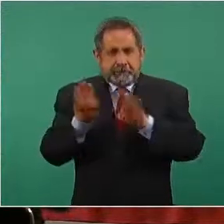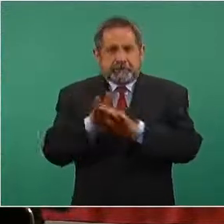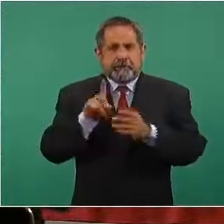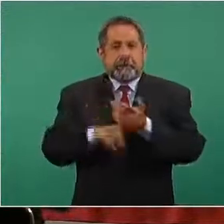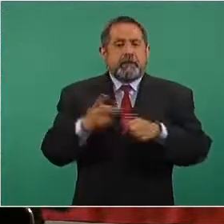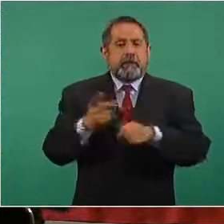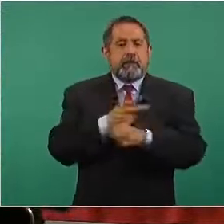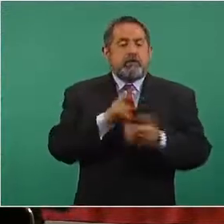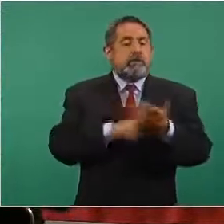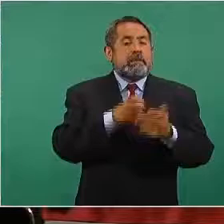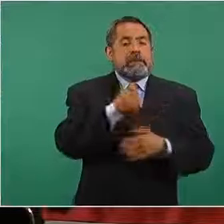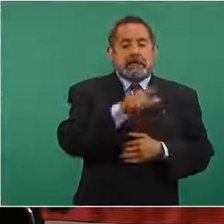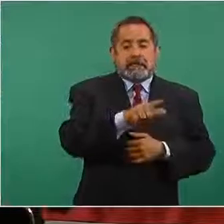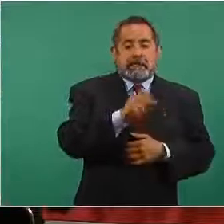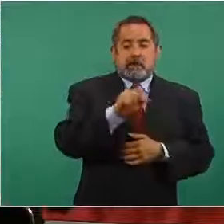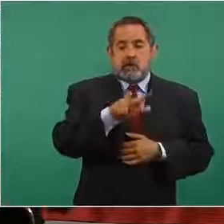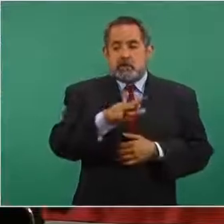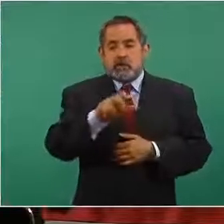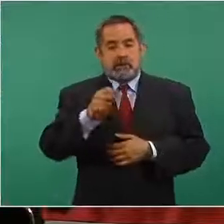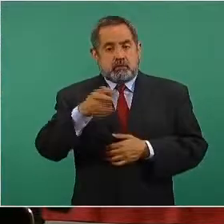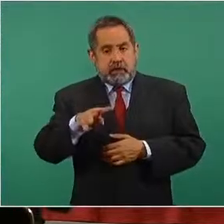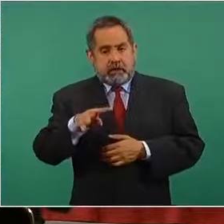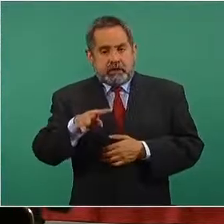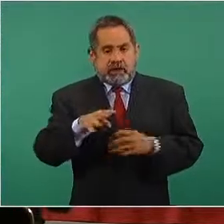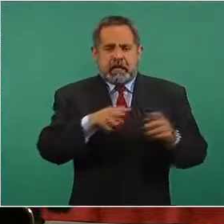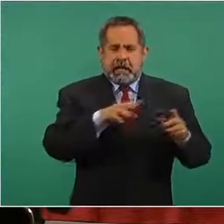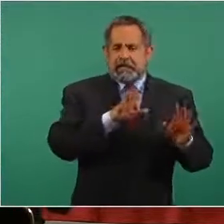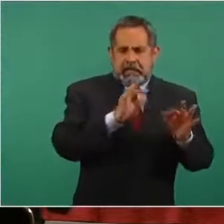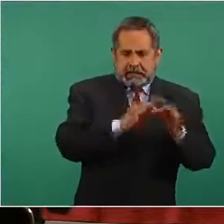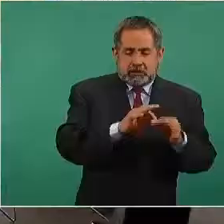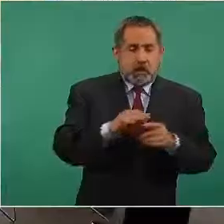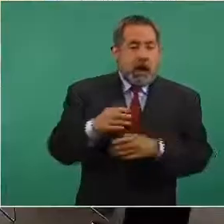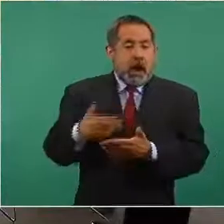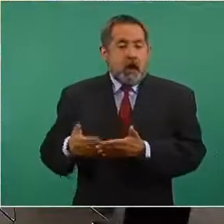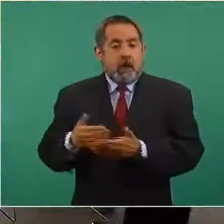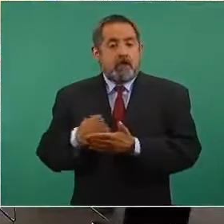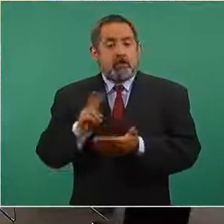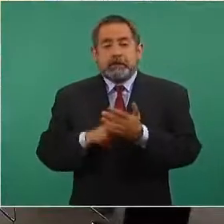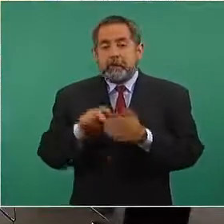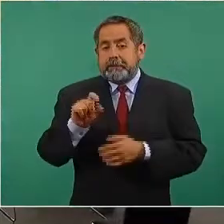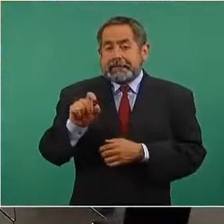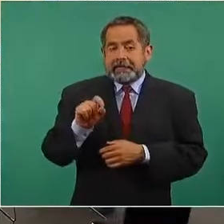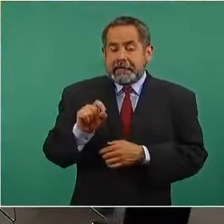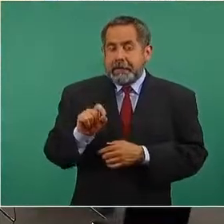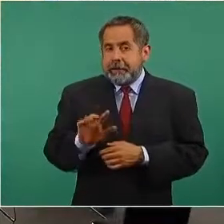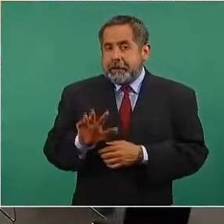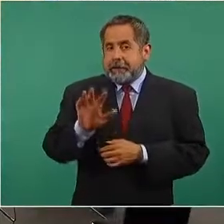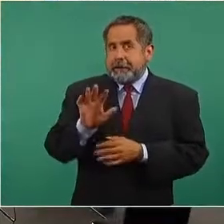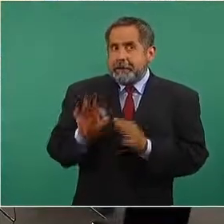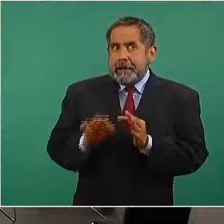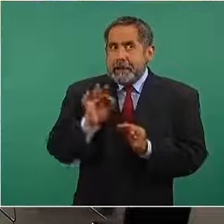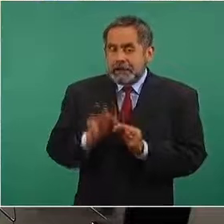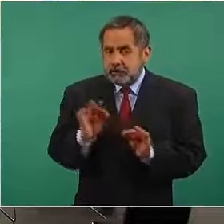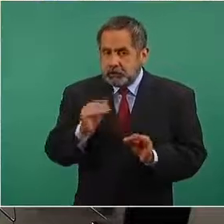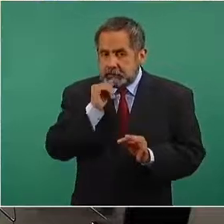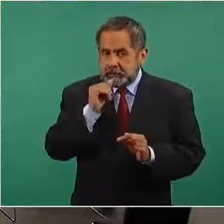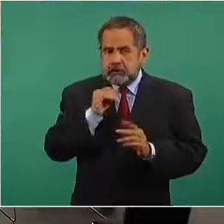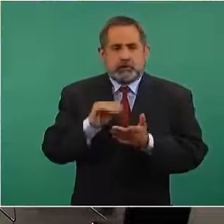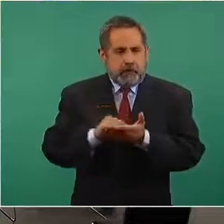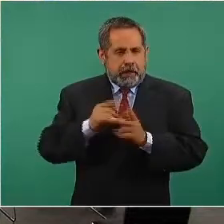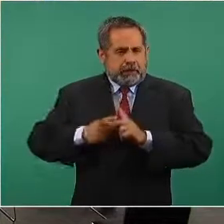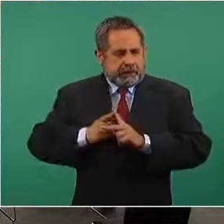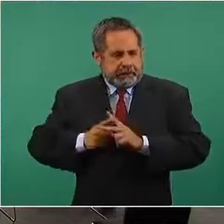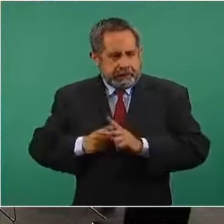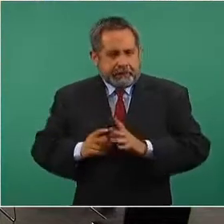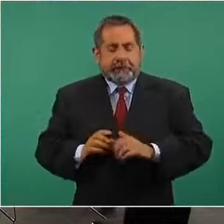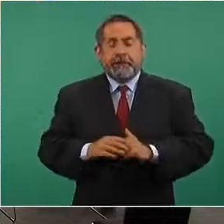lo que fue 2017, 18, 19, que ya no son preliminares, y lo que tenemos en el 2020 como preliminar. Y podemos ver que